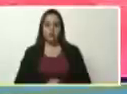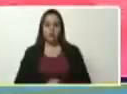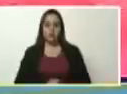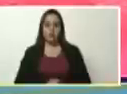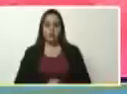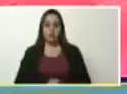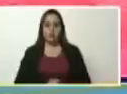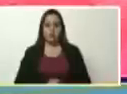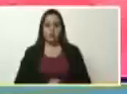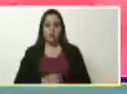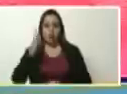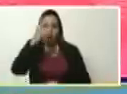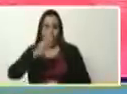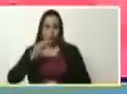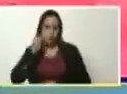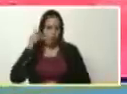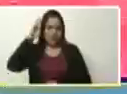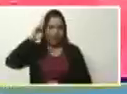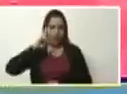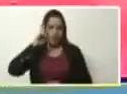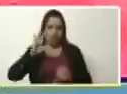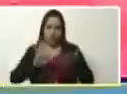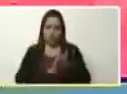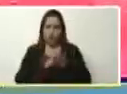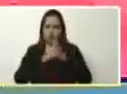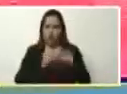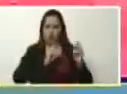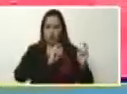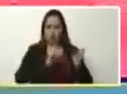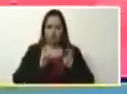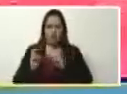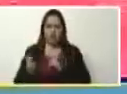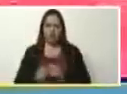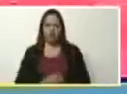sobre todo para la juventud, reflexionar todos estos hechos,